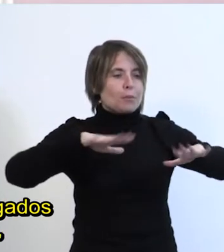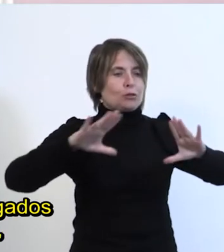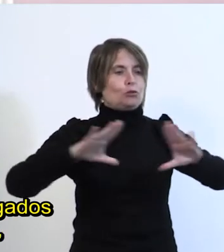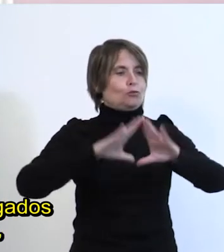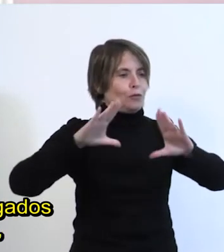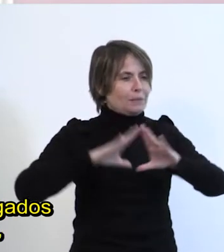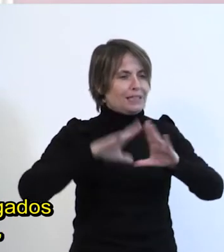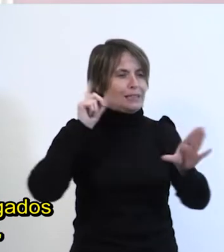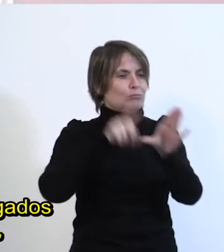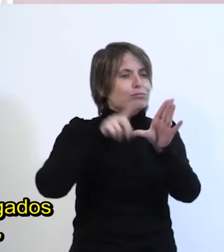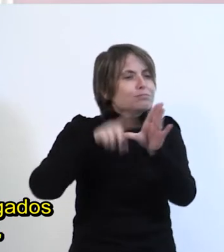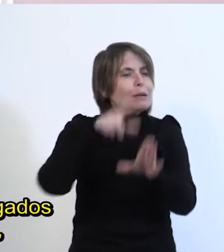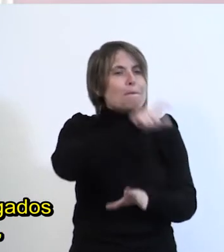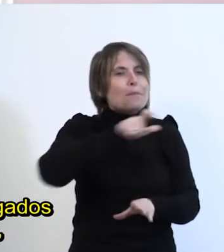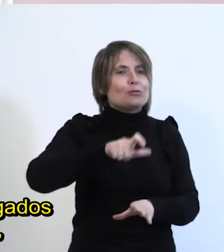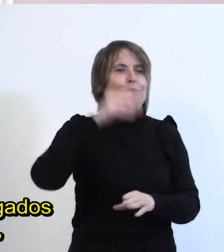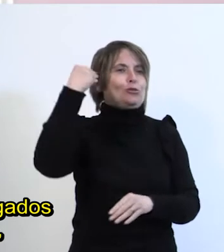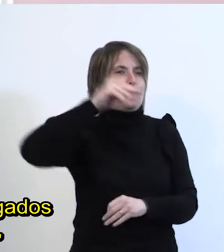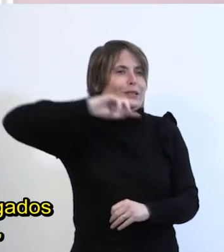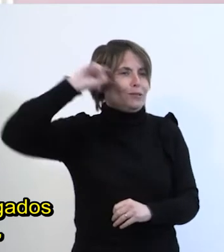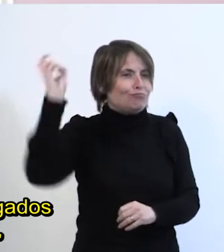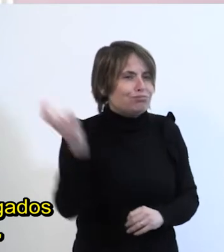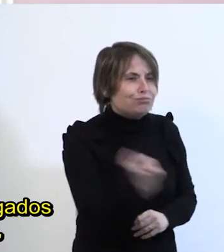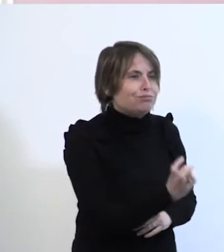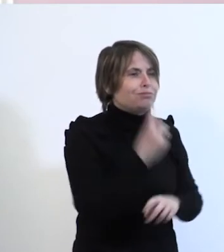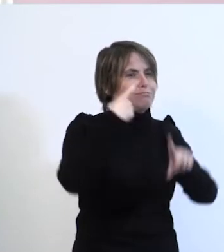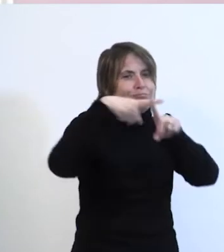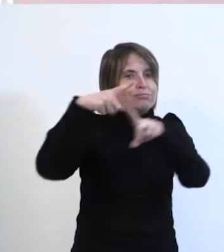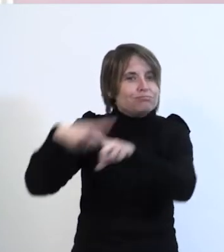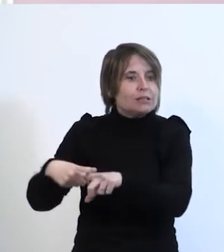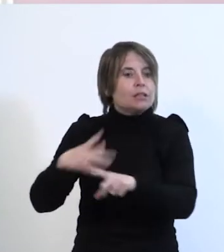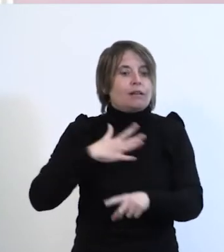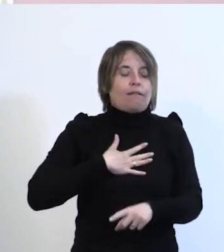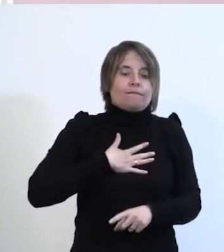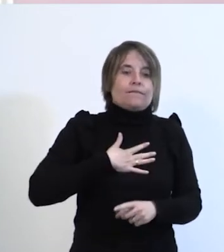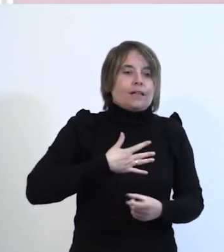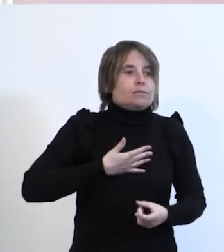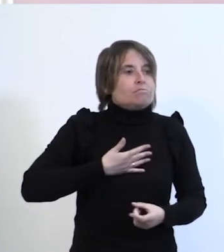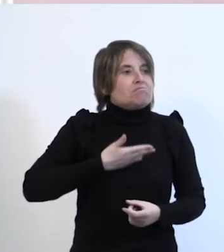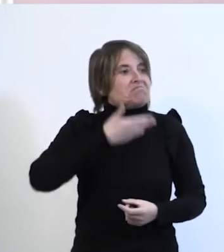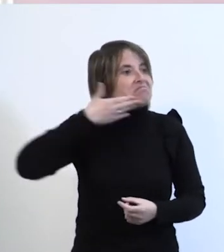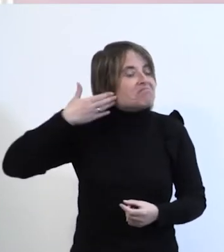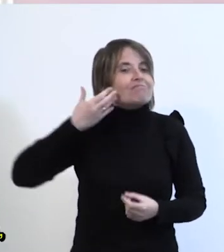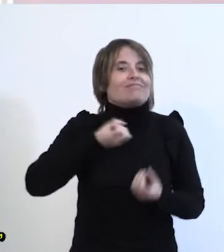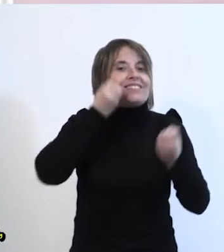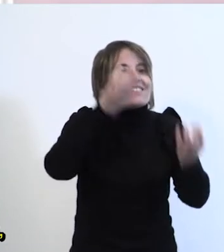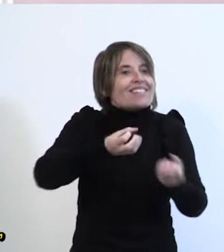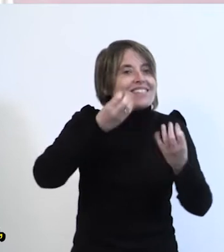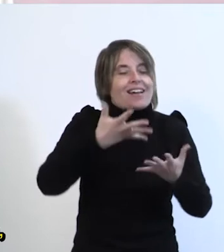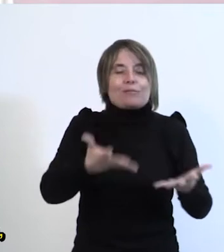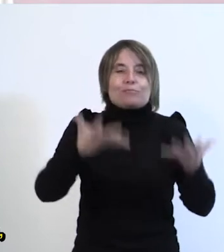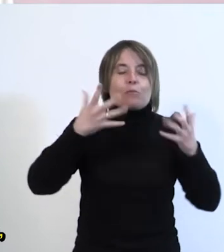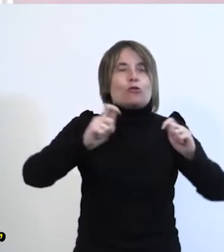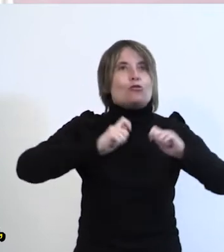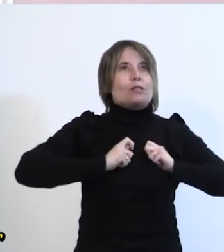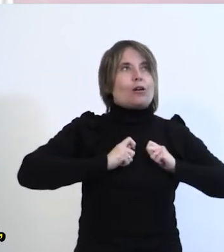los movimientos feministas están plagados de gentes jóvenes muy diversas Y bueno, pues nos encanta hacer este tipo de charlas porque nos dan también